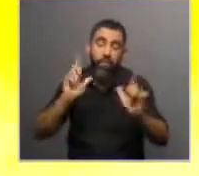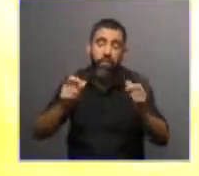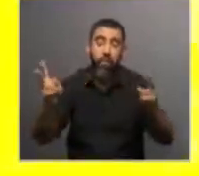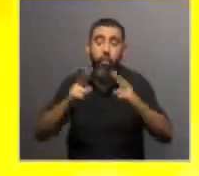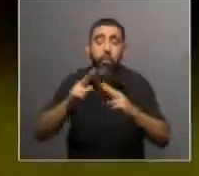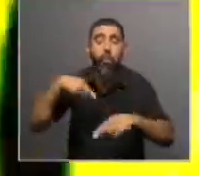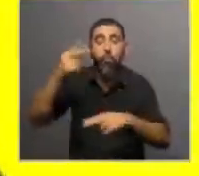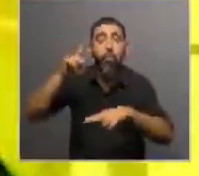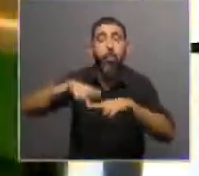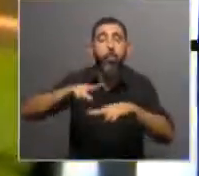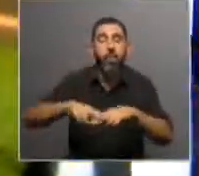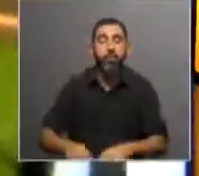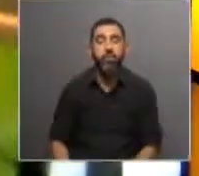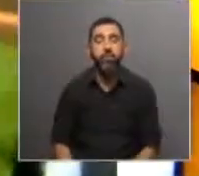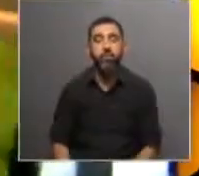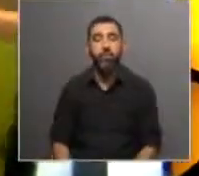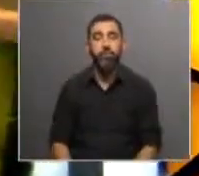vemos el martes.